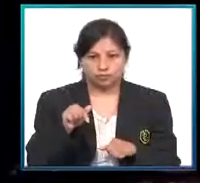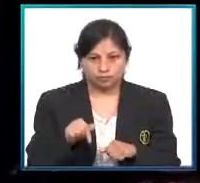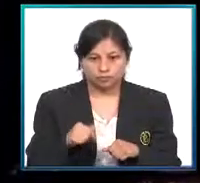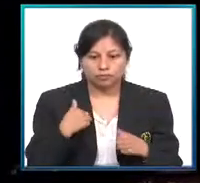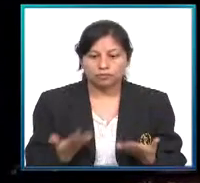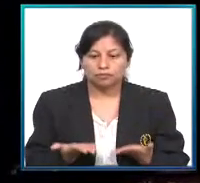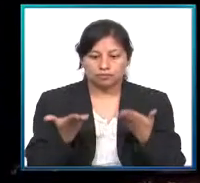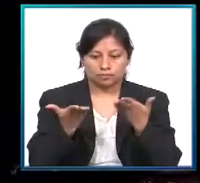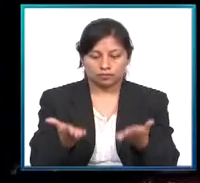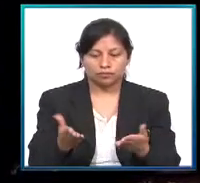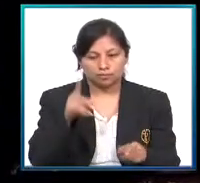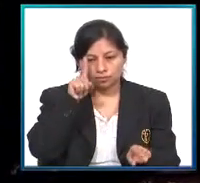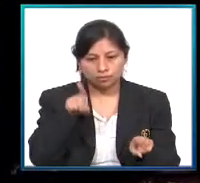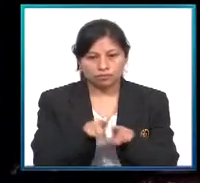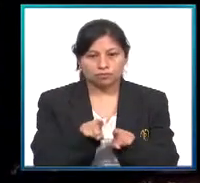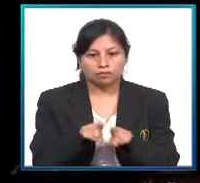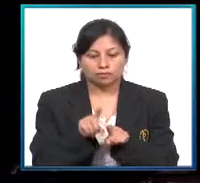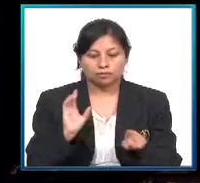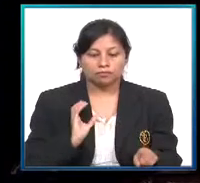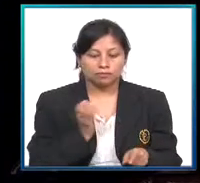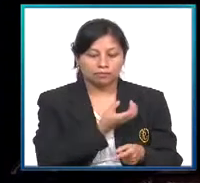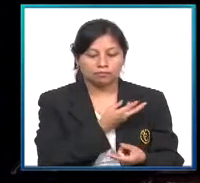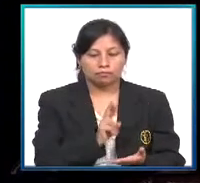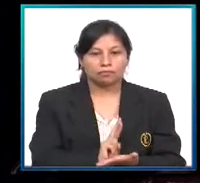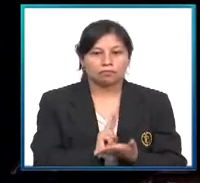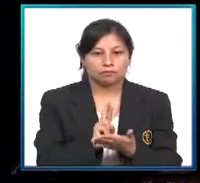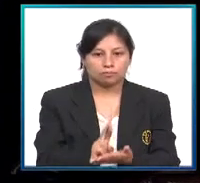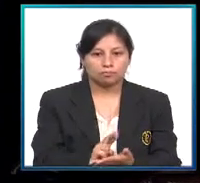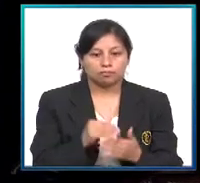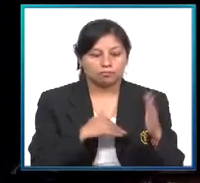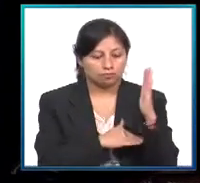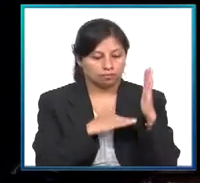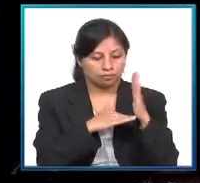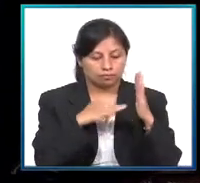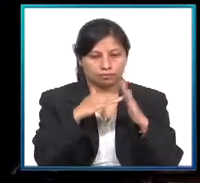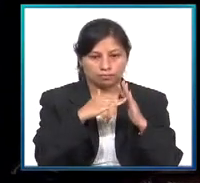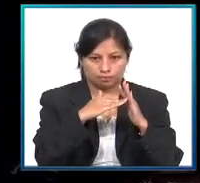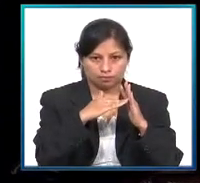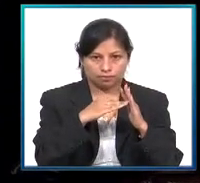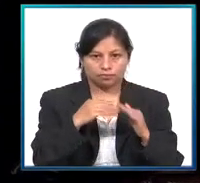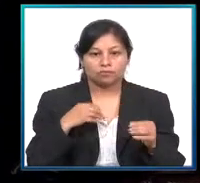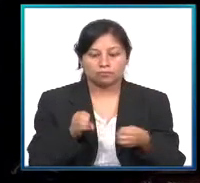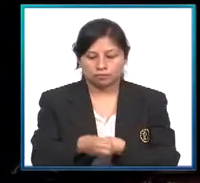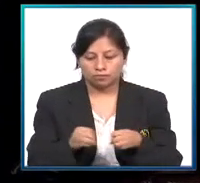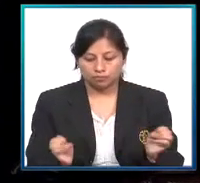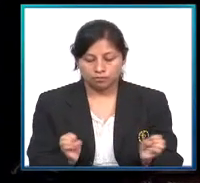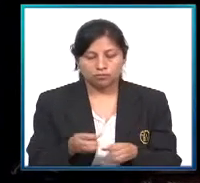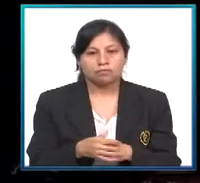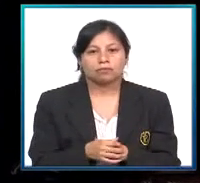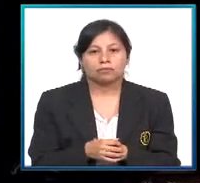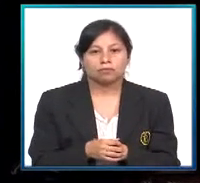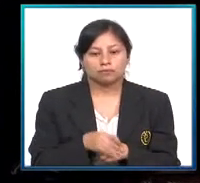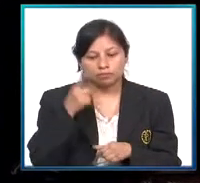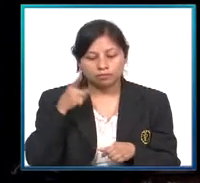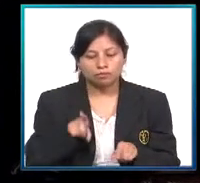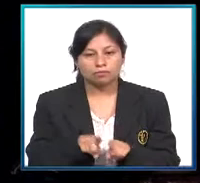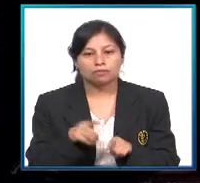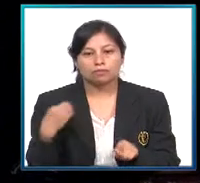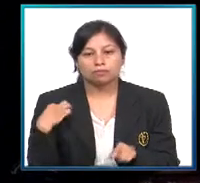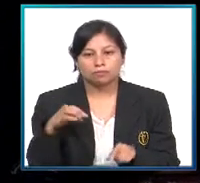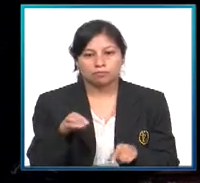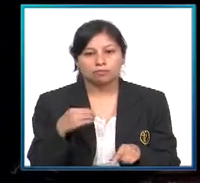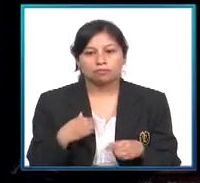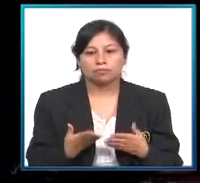Estaríamos proponiendo también que el Congreso de la República construya el edificio de sus oficinas, y para eso les